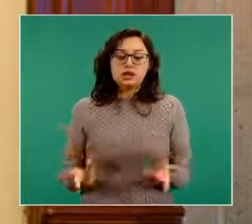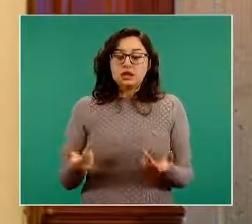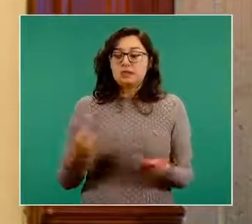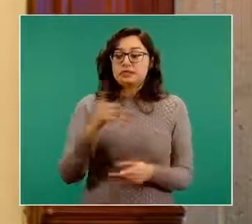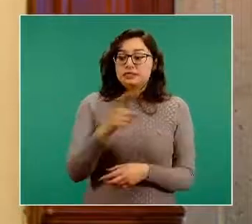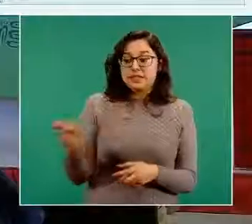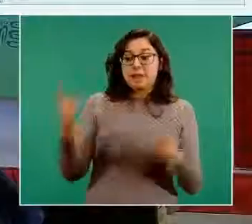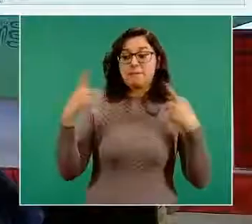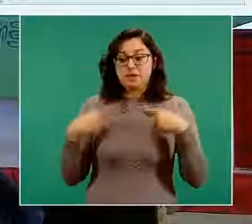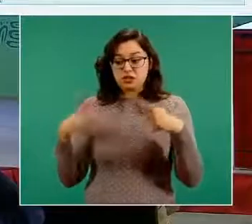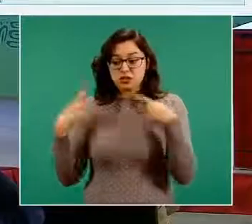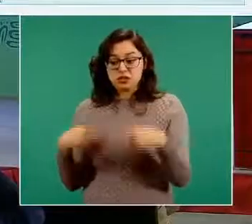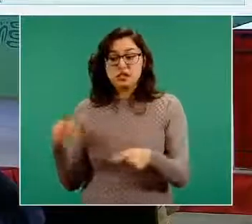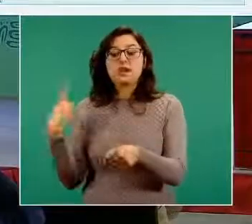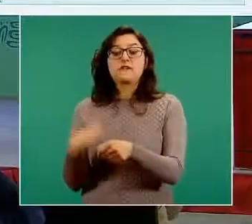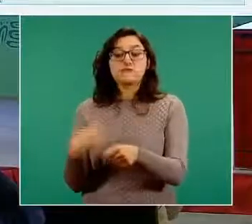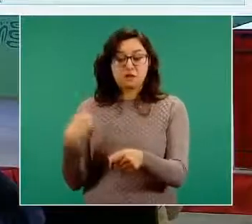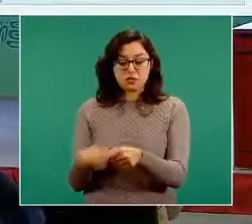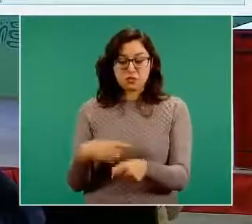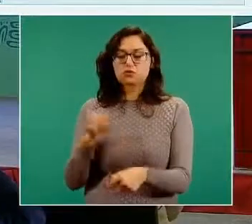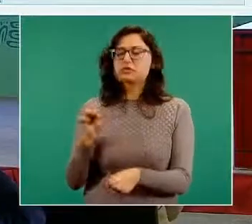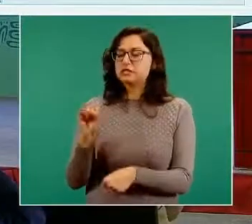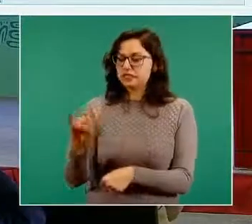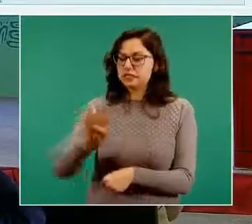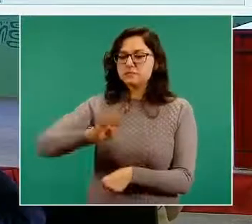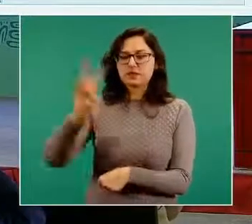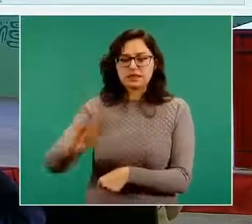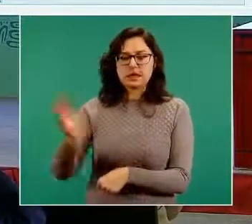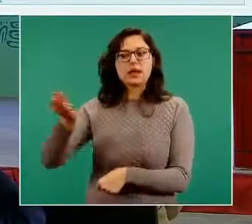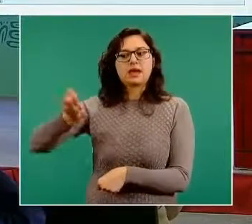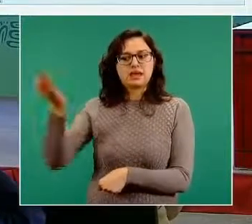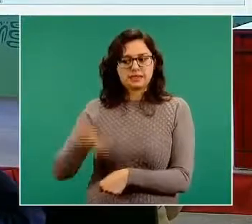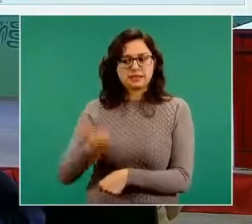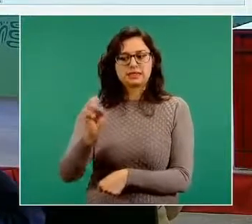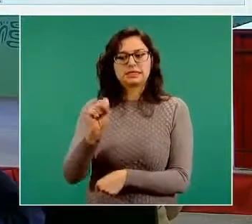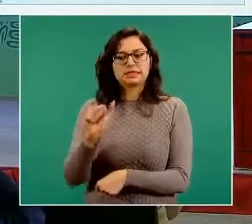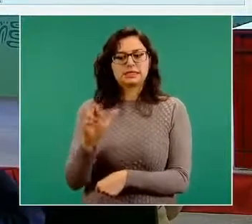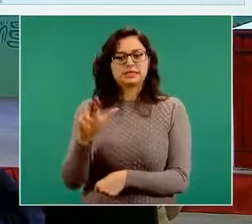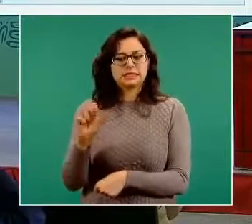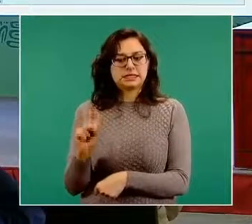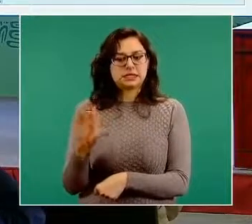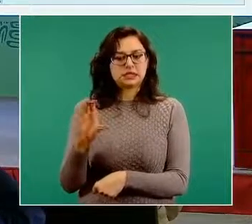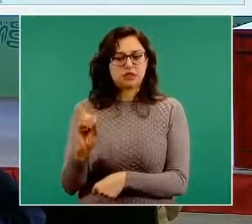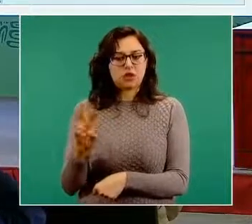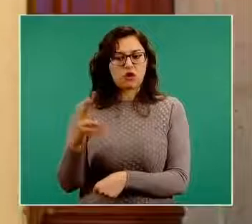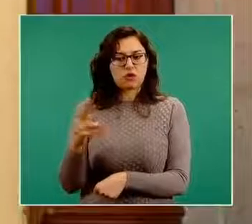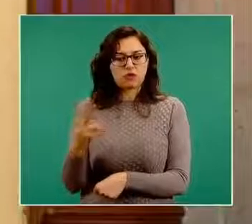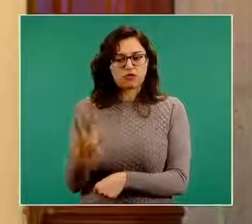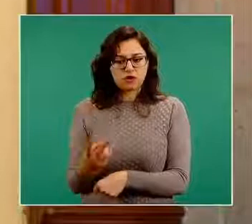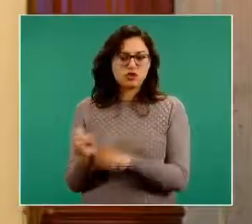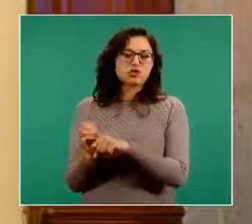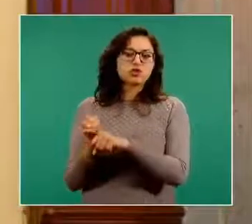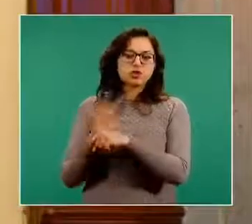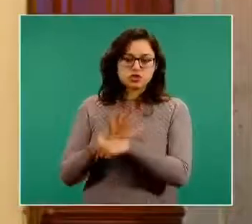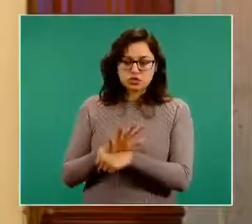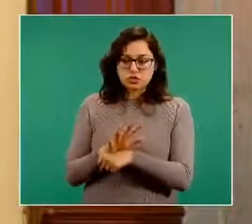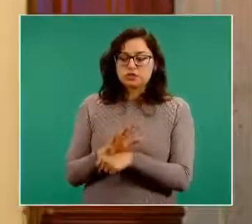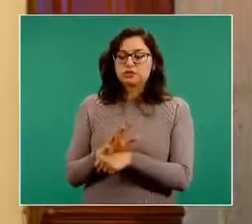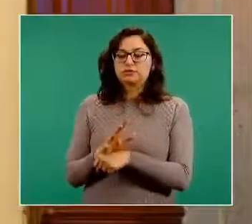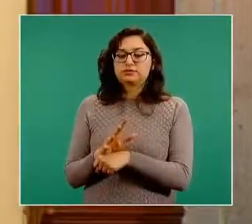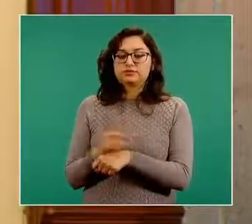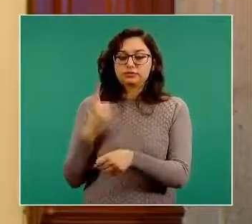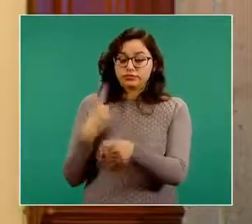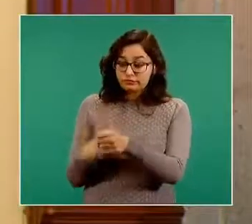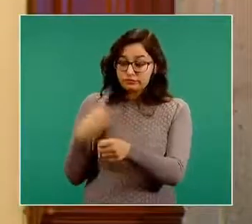100 personas en las cuales se confirma la presencia del virus SARS-CoV-2, es decir, de cada 100 casos